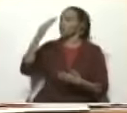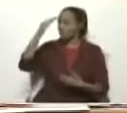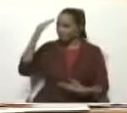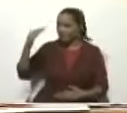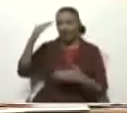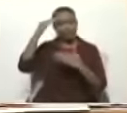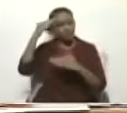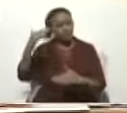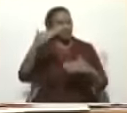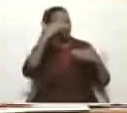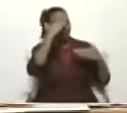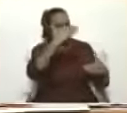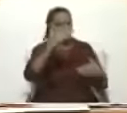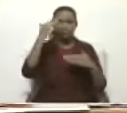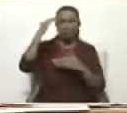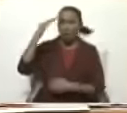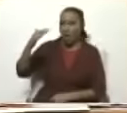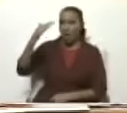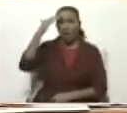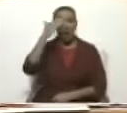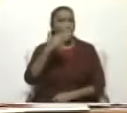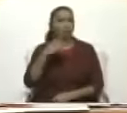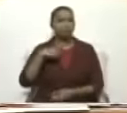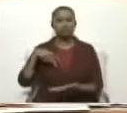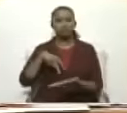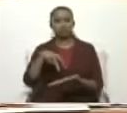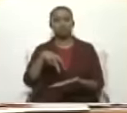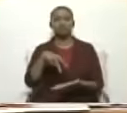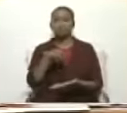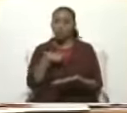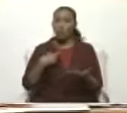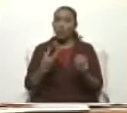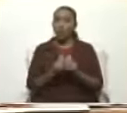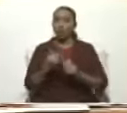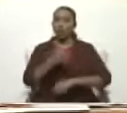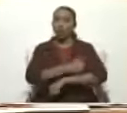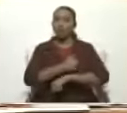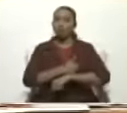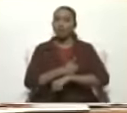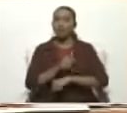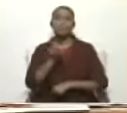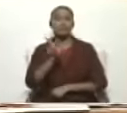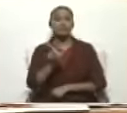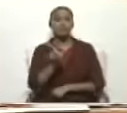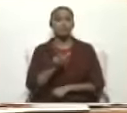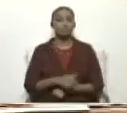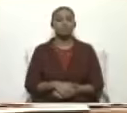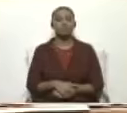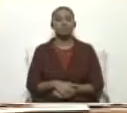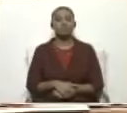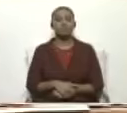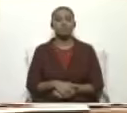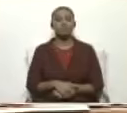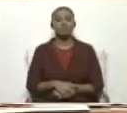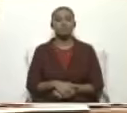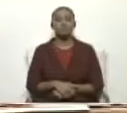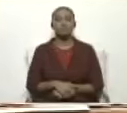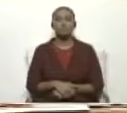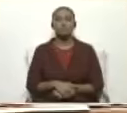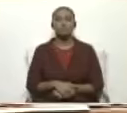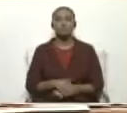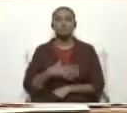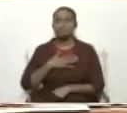¿Cómo está? Algunos de los que están aquí me acompañaron. Y yo no lo hago desde, ¿cómo se llama? Desde el proselitismo, porque a estas